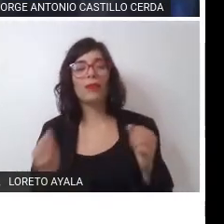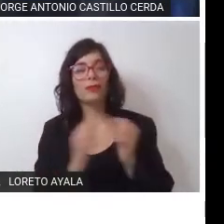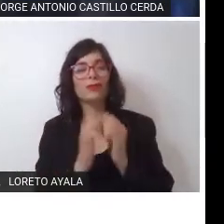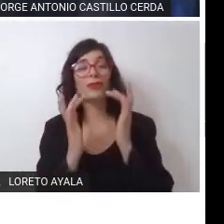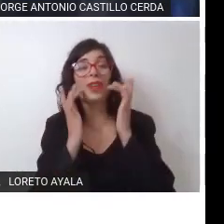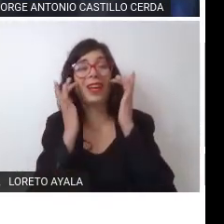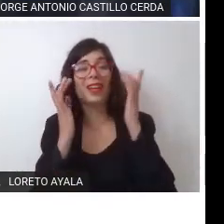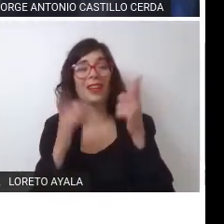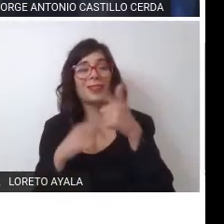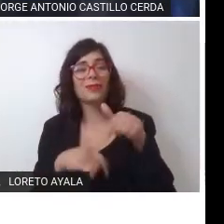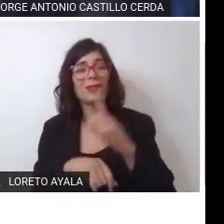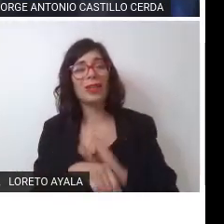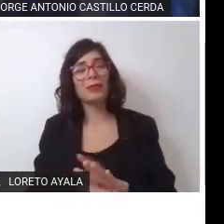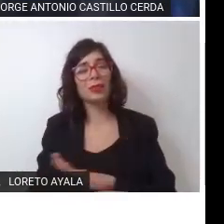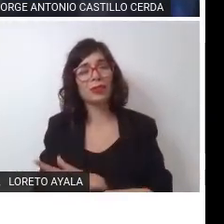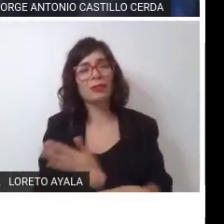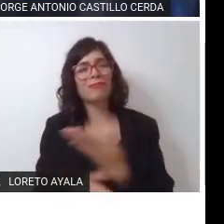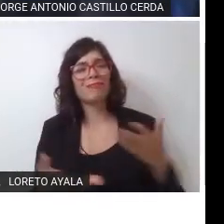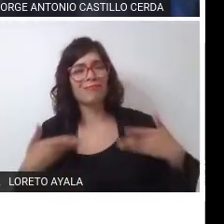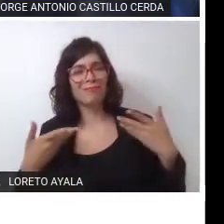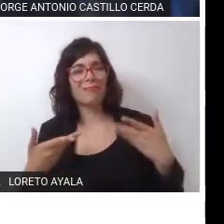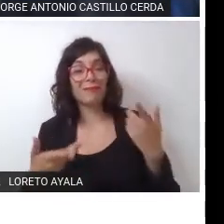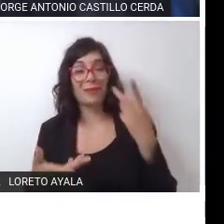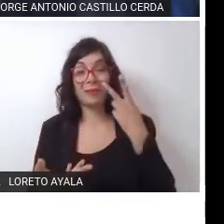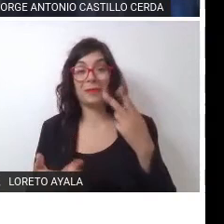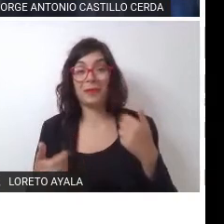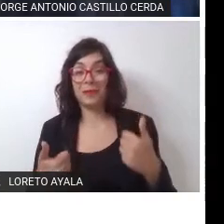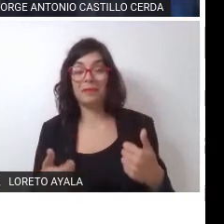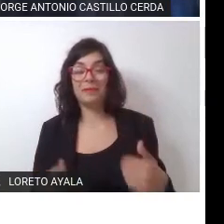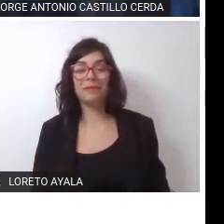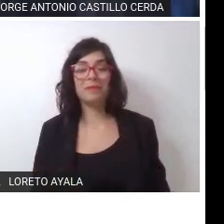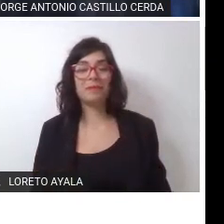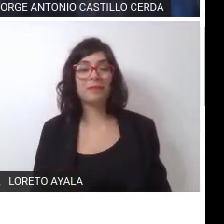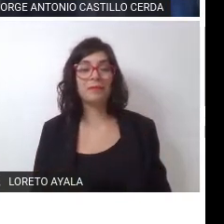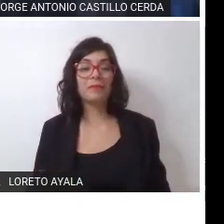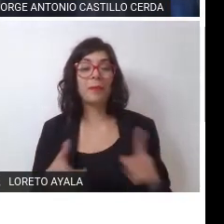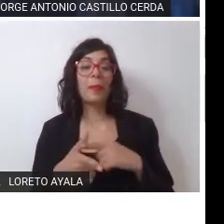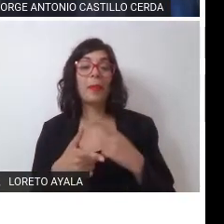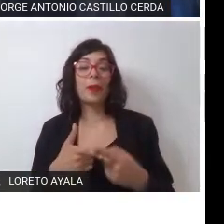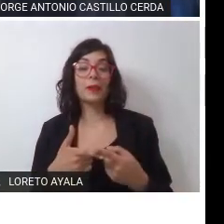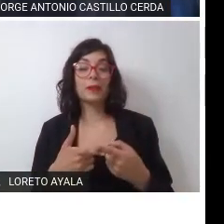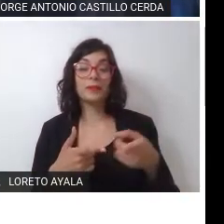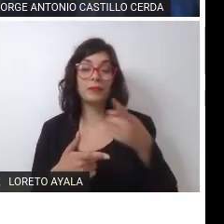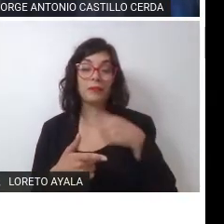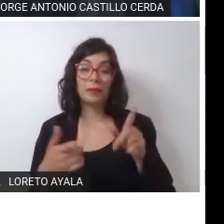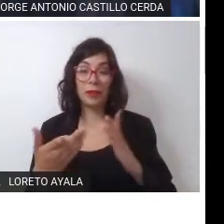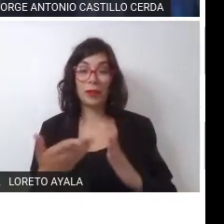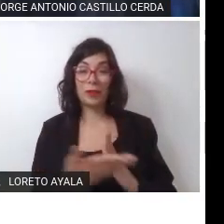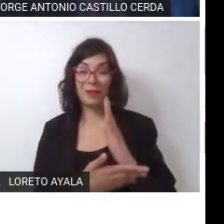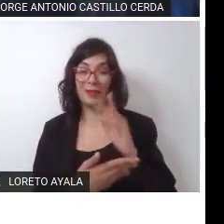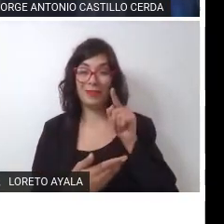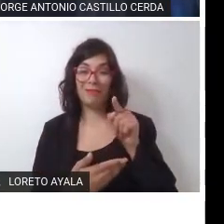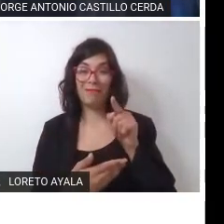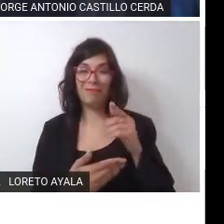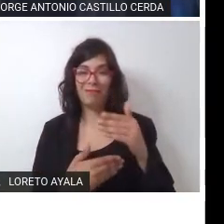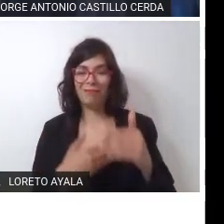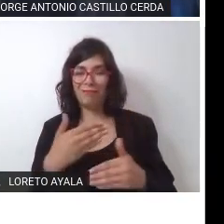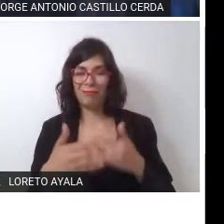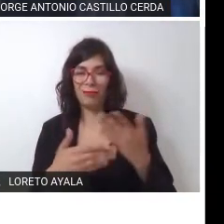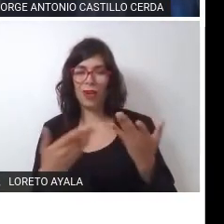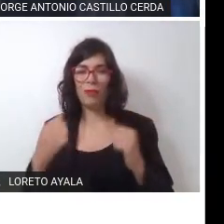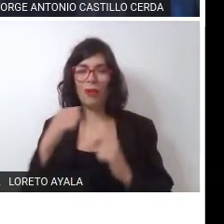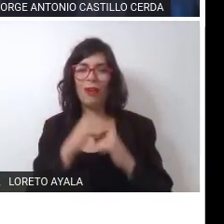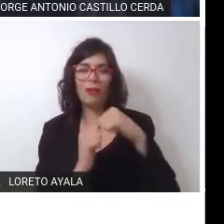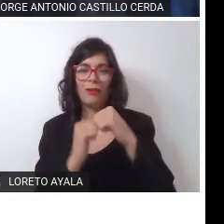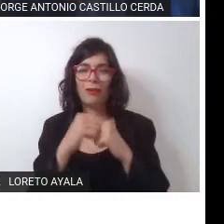con emoción? Y vamos a darle con toda esta clase, ¿ya? Entonces, vamos a comenzar con la misma estructura que ya